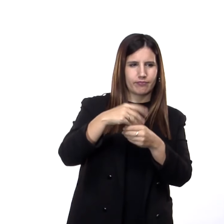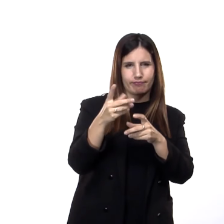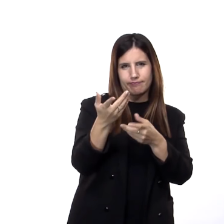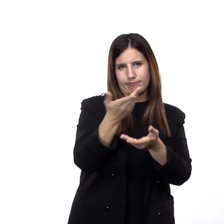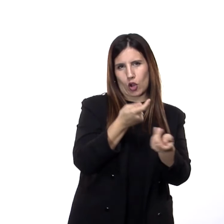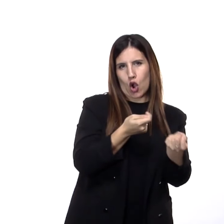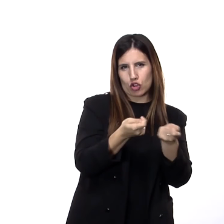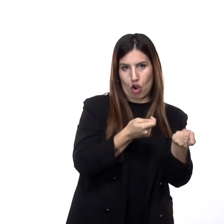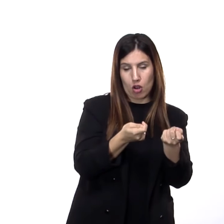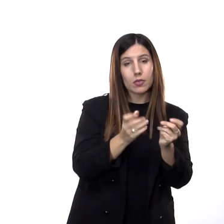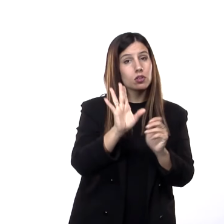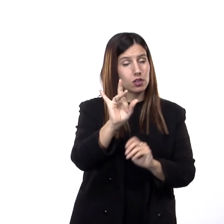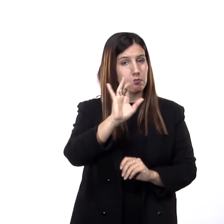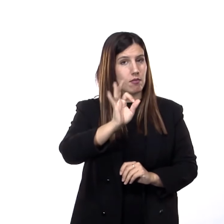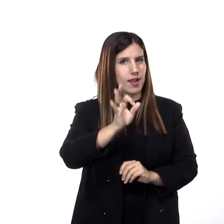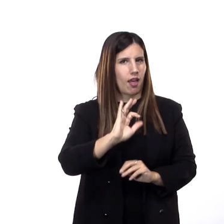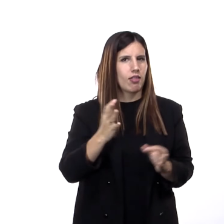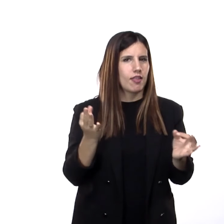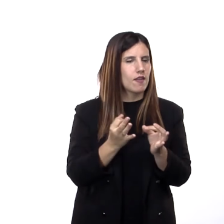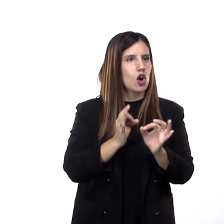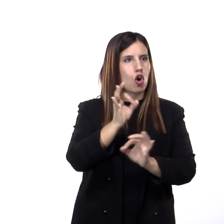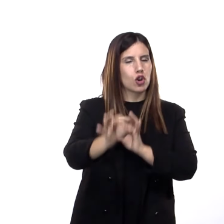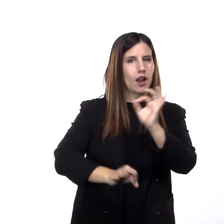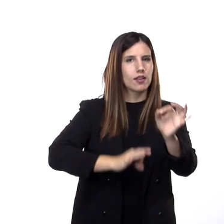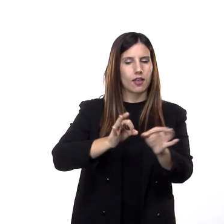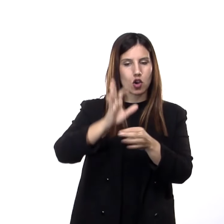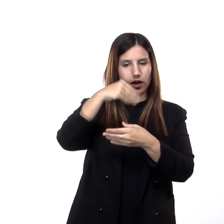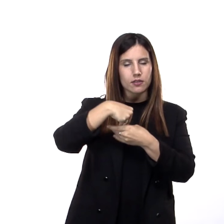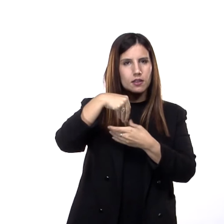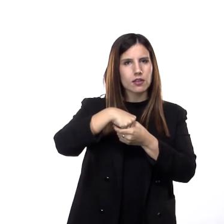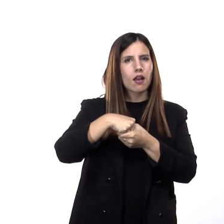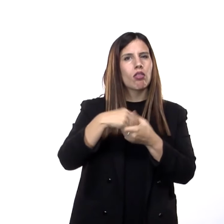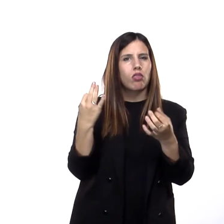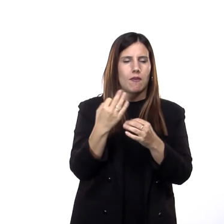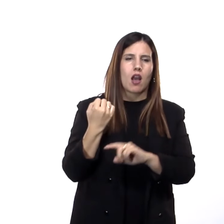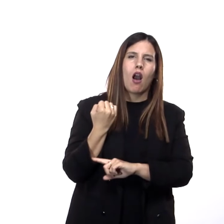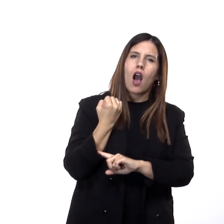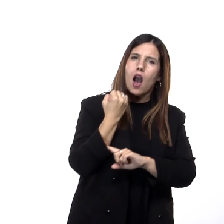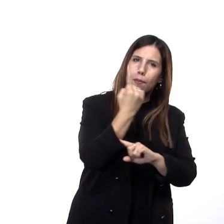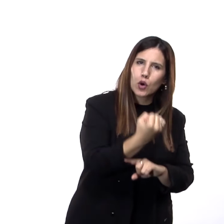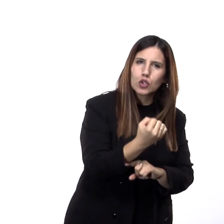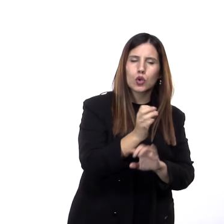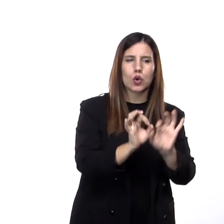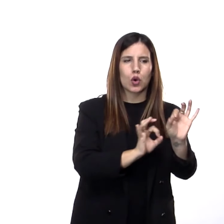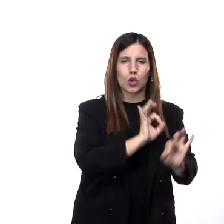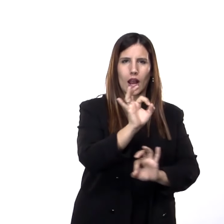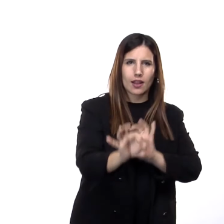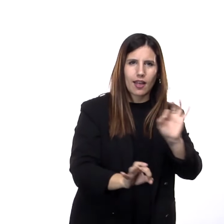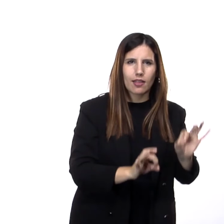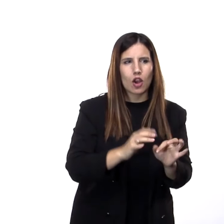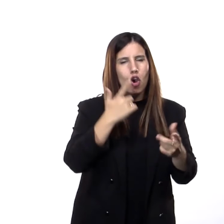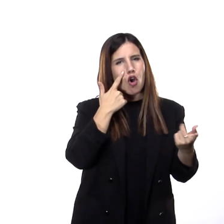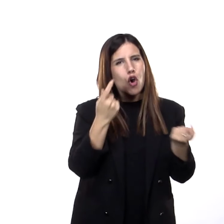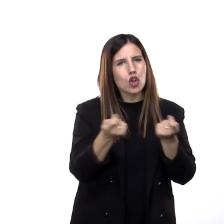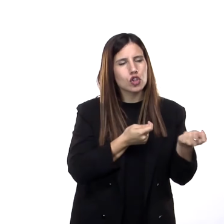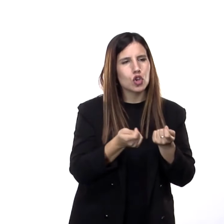organización interna que de apoyo que de formación que de governance de las personas de los